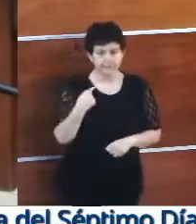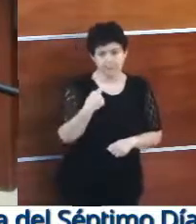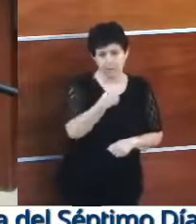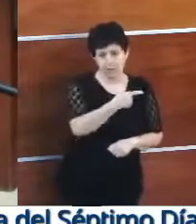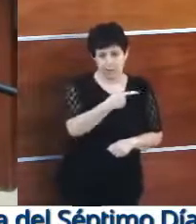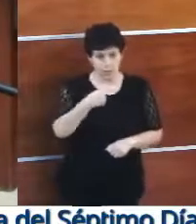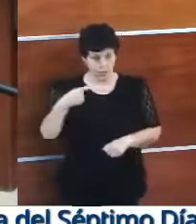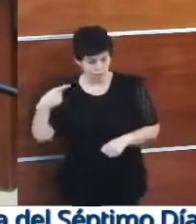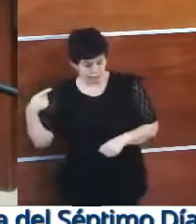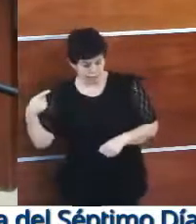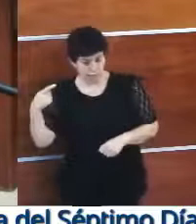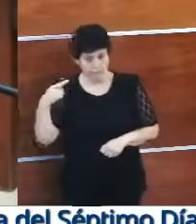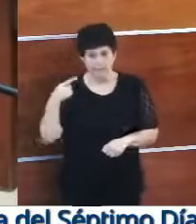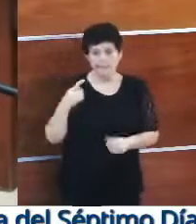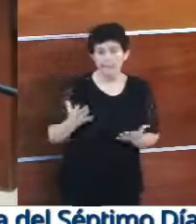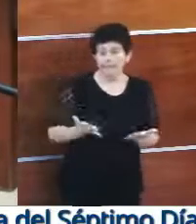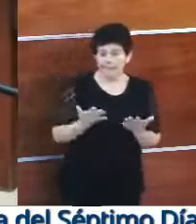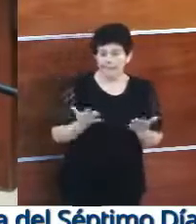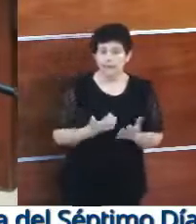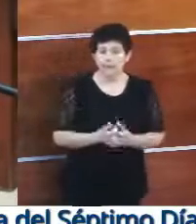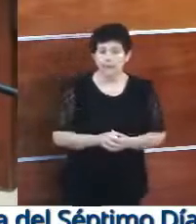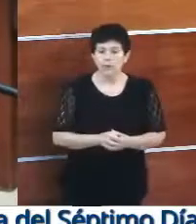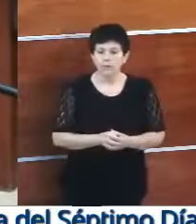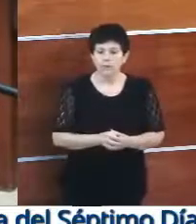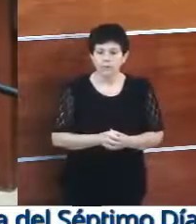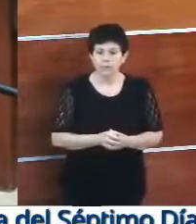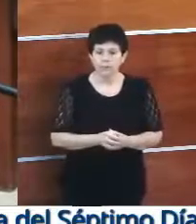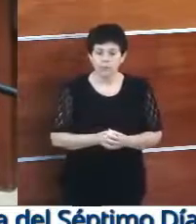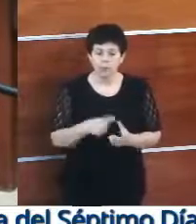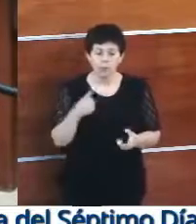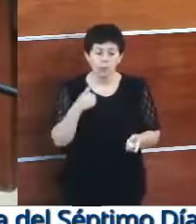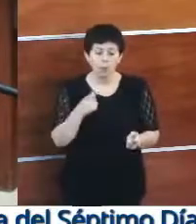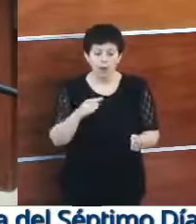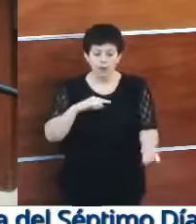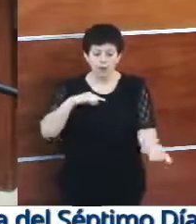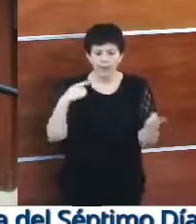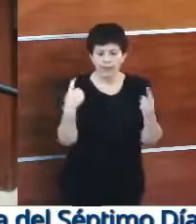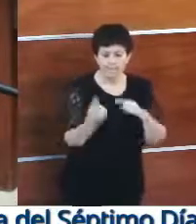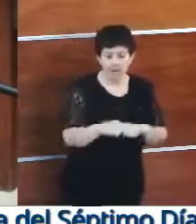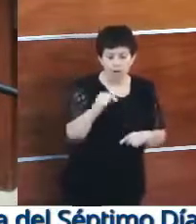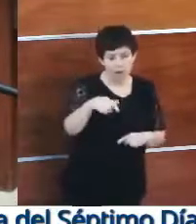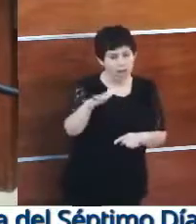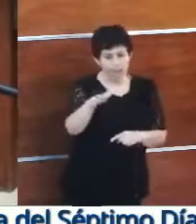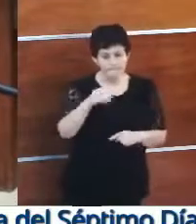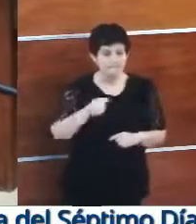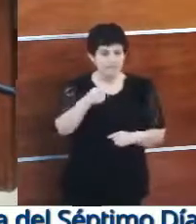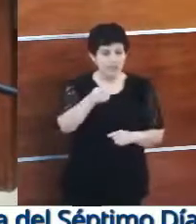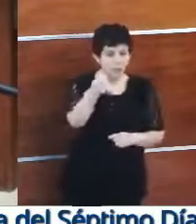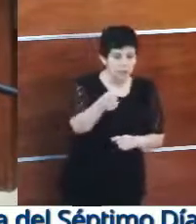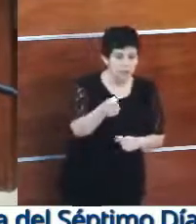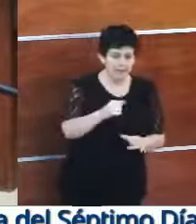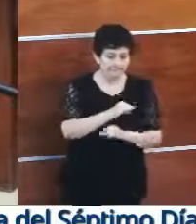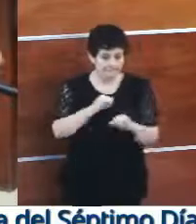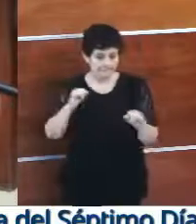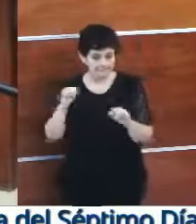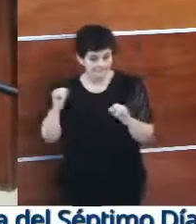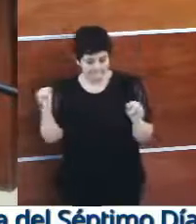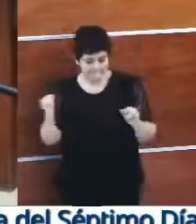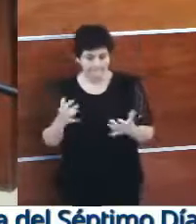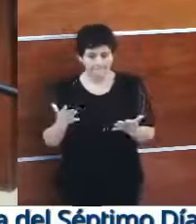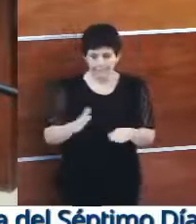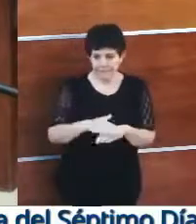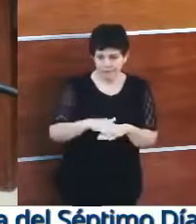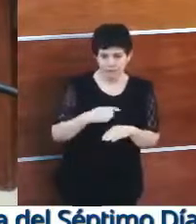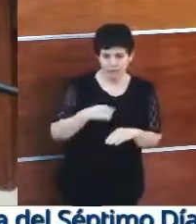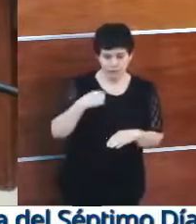cuando hicimos el arreglo de cubrir el lugar del predicador hoy, pensando qué voy a predicar, porque sé que voy a predicar el